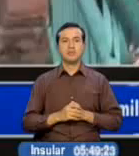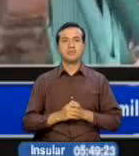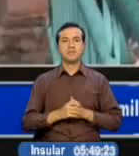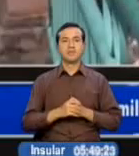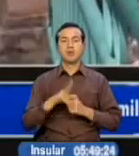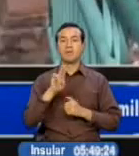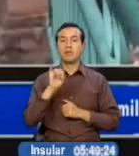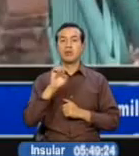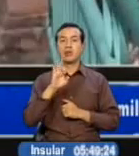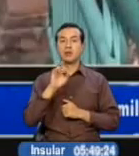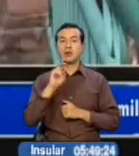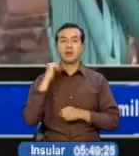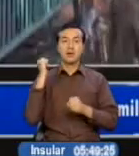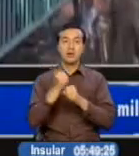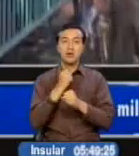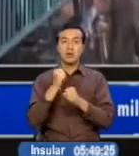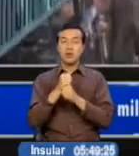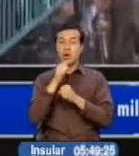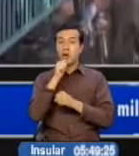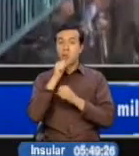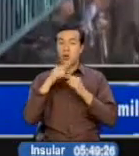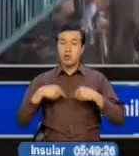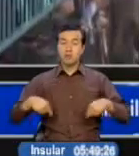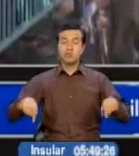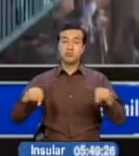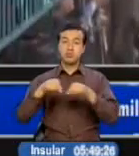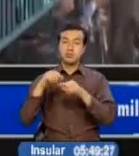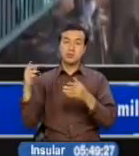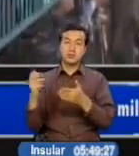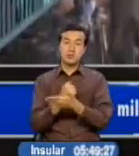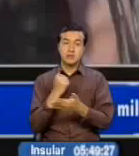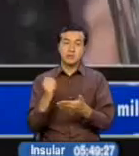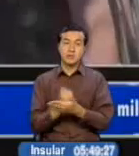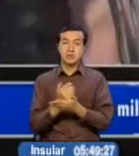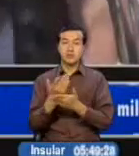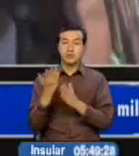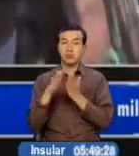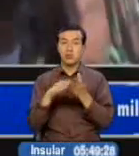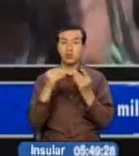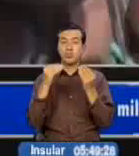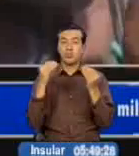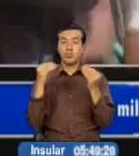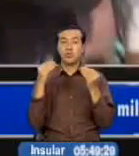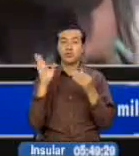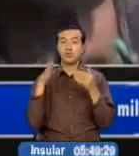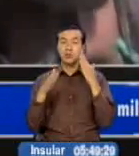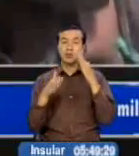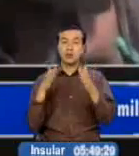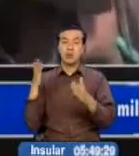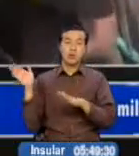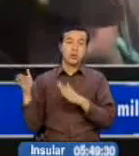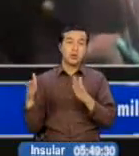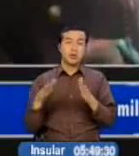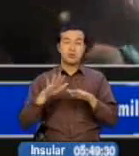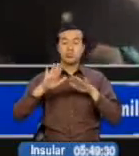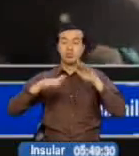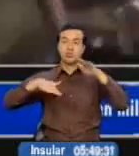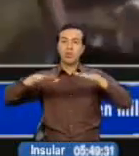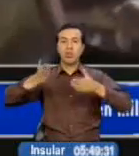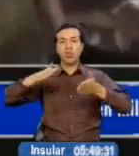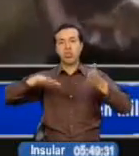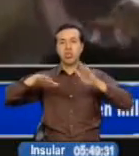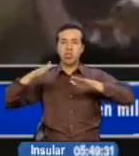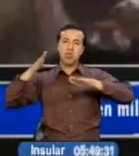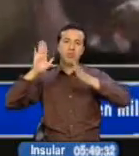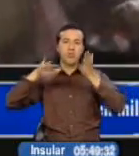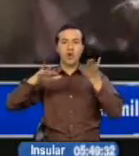Vietnam ejecutaron labores de limpieza en un lago de agua dulce ubicado en la capital tras la muerte masiva de miles de peces que aparecieron flotando en las últimas horas.